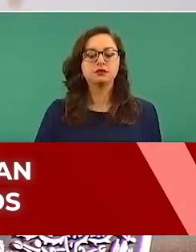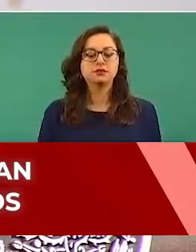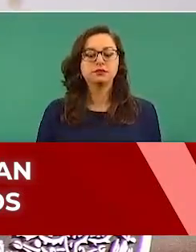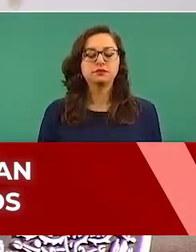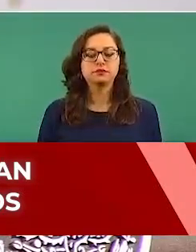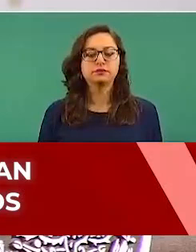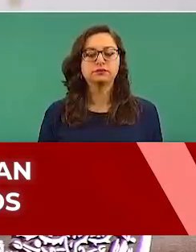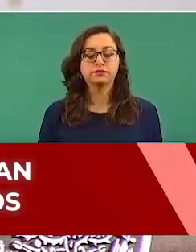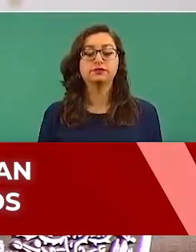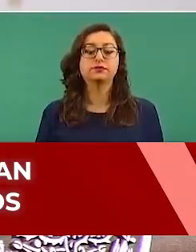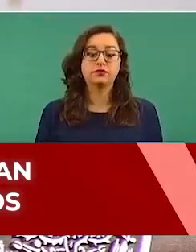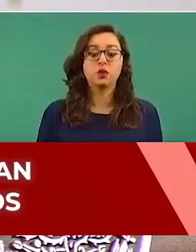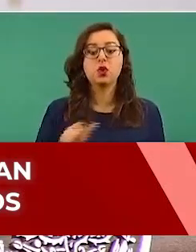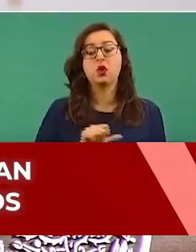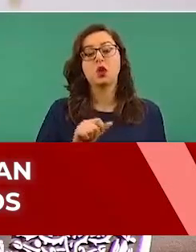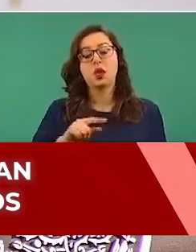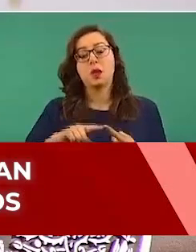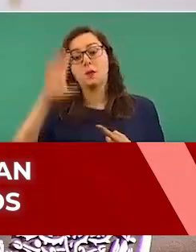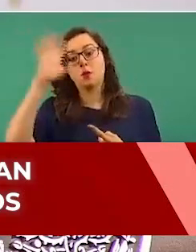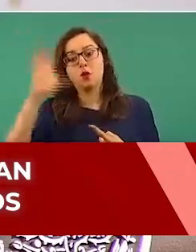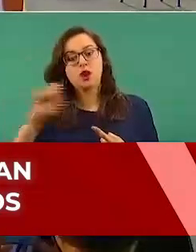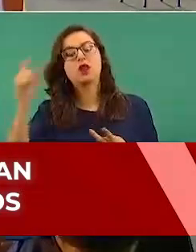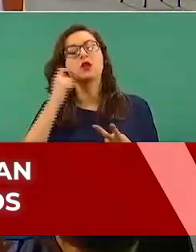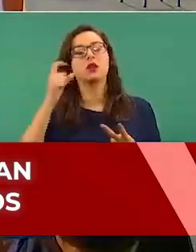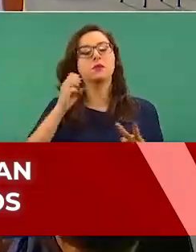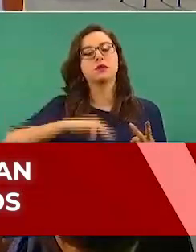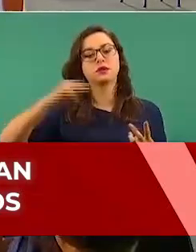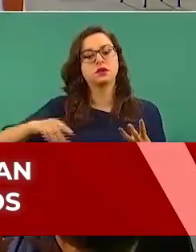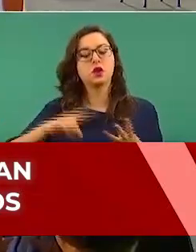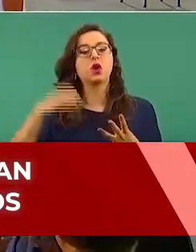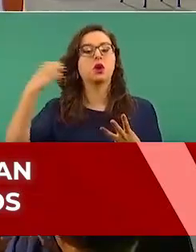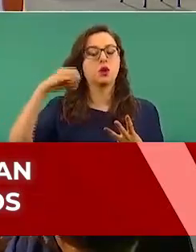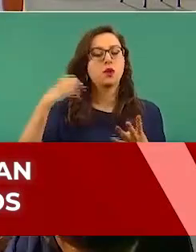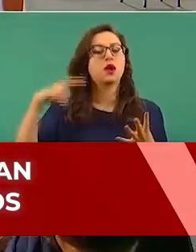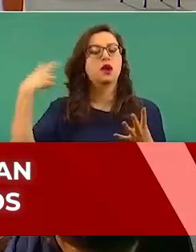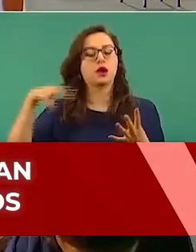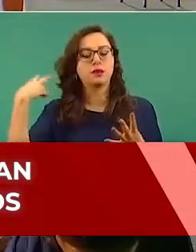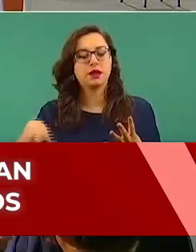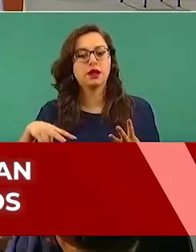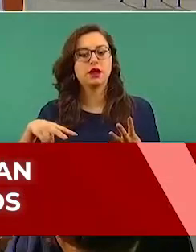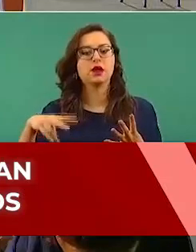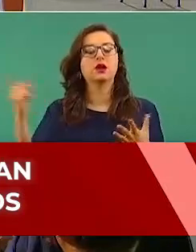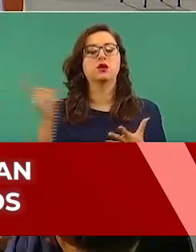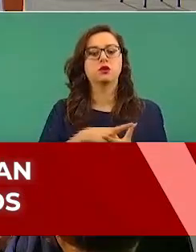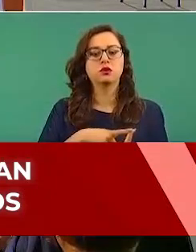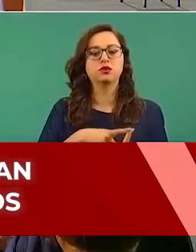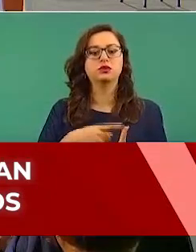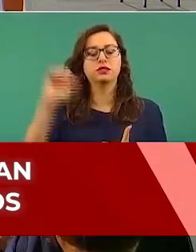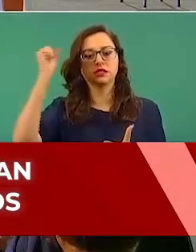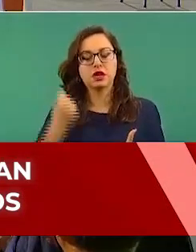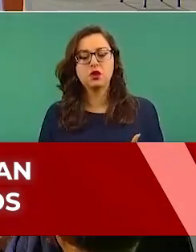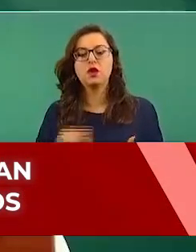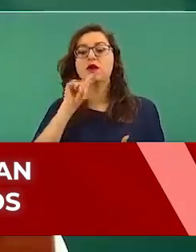otra parte, en los estados de Morelos, Guerrero, Michoacán, Oaxaca, Veracruz y Sinaloa y Jalisco, vemos más